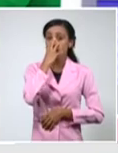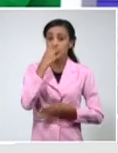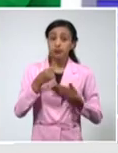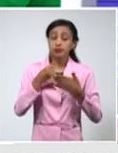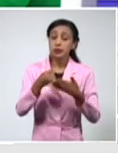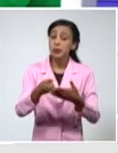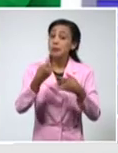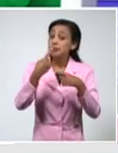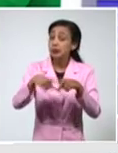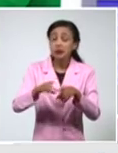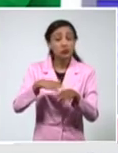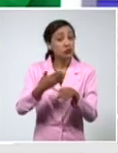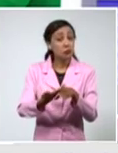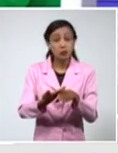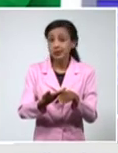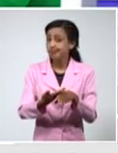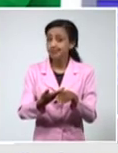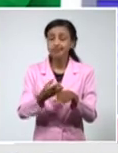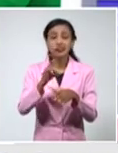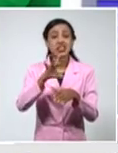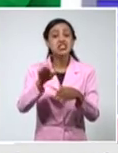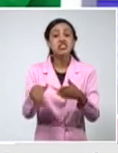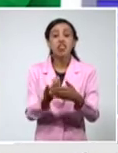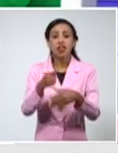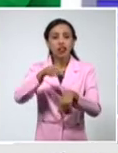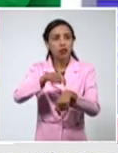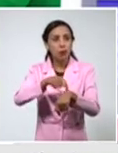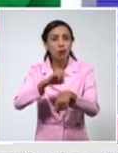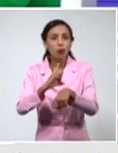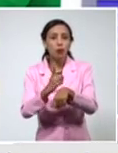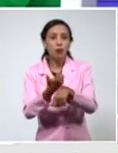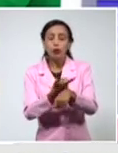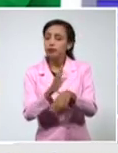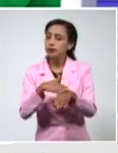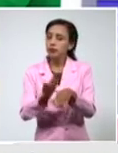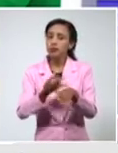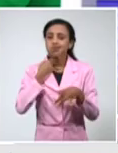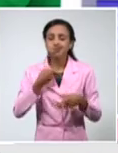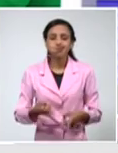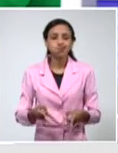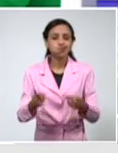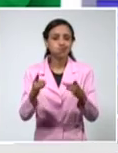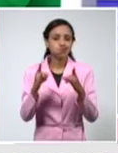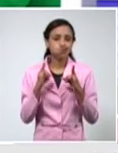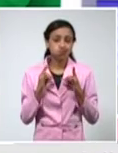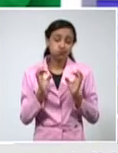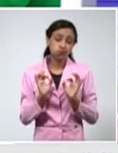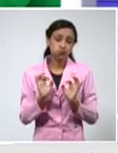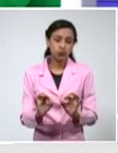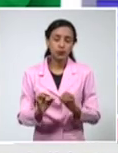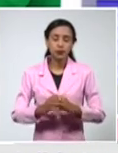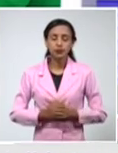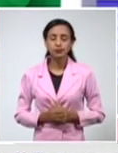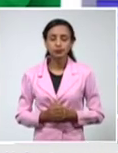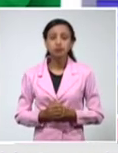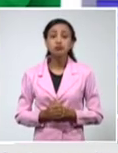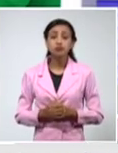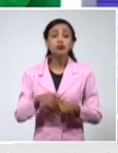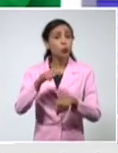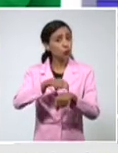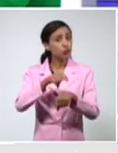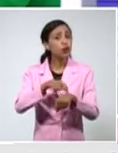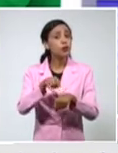lamentablemente después de 15 días de estadía ingresado, parte de ello en terapia intensiva,